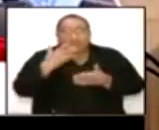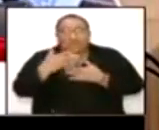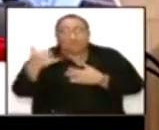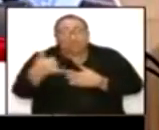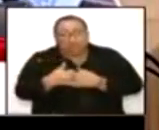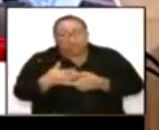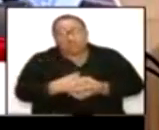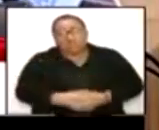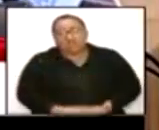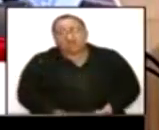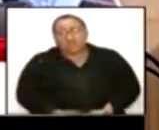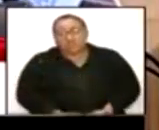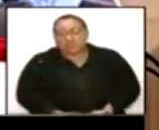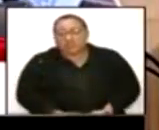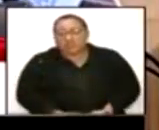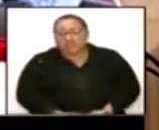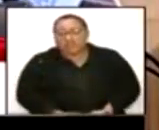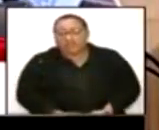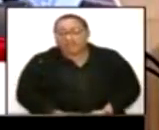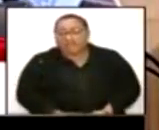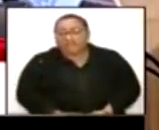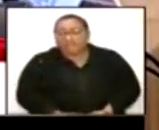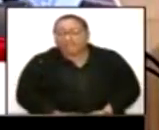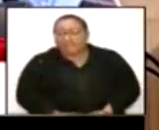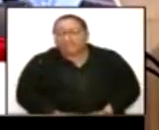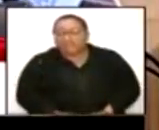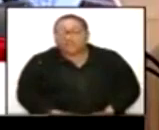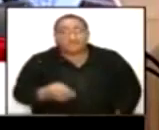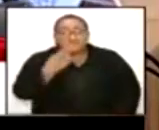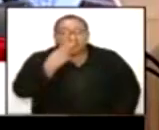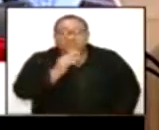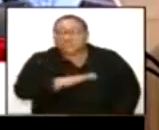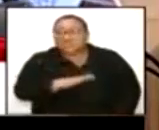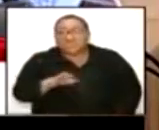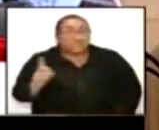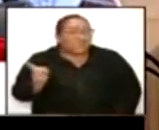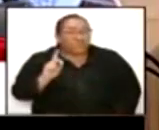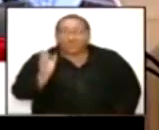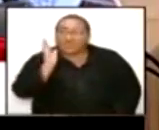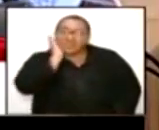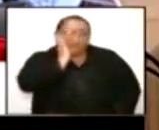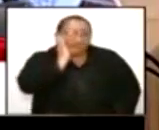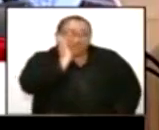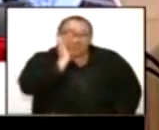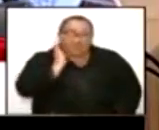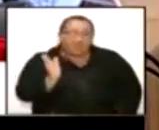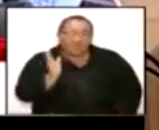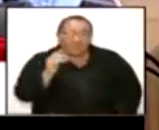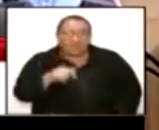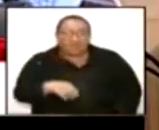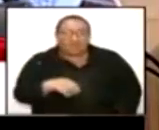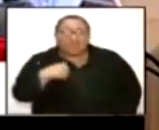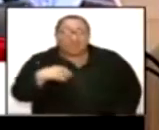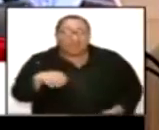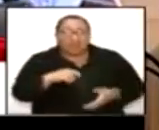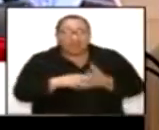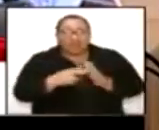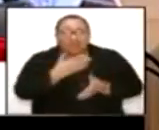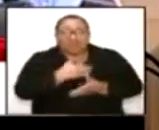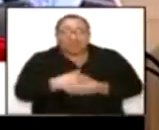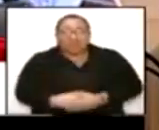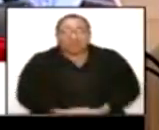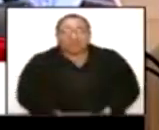violación sexual? Son niñas, no madres. Y aquí tiene que haber,